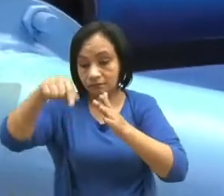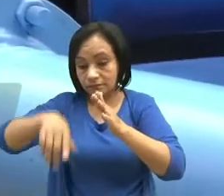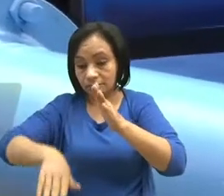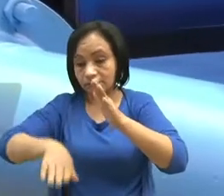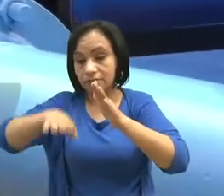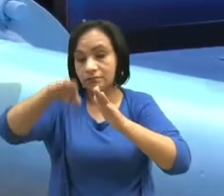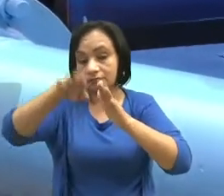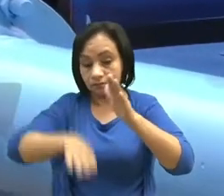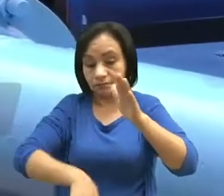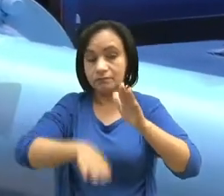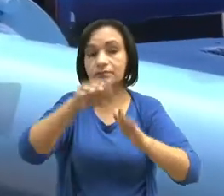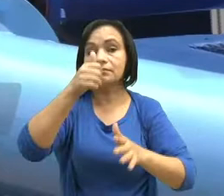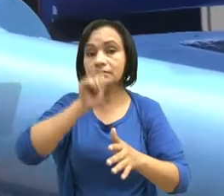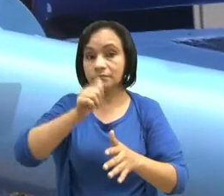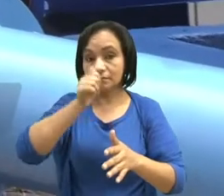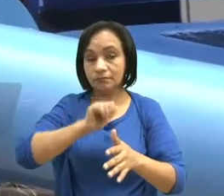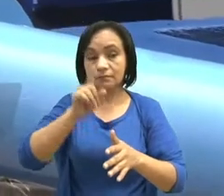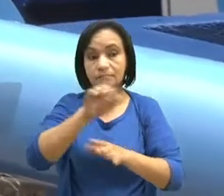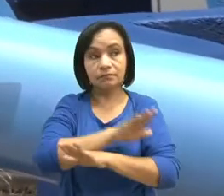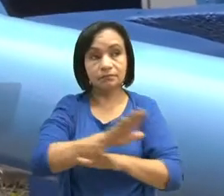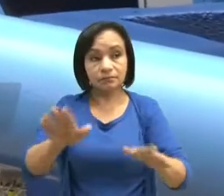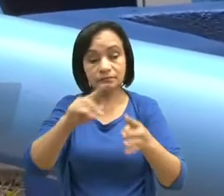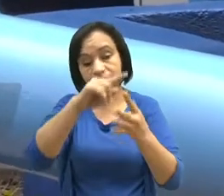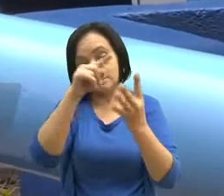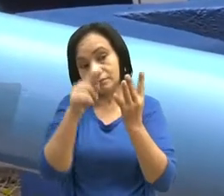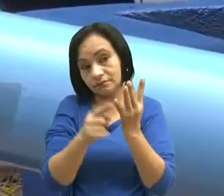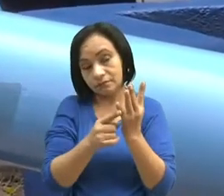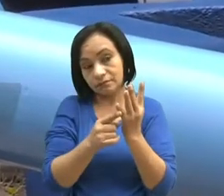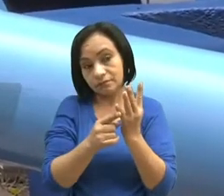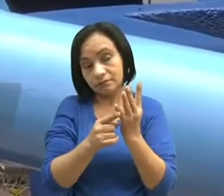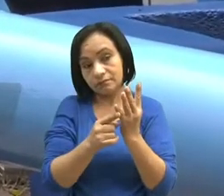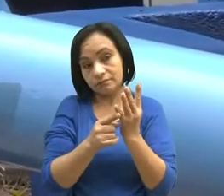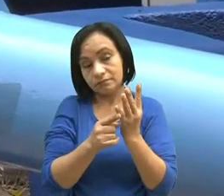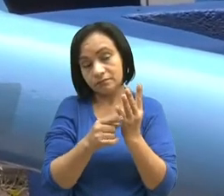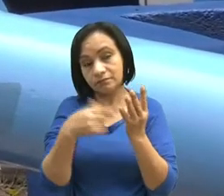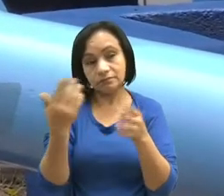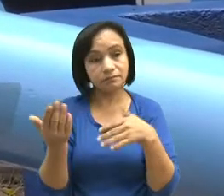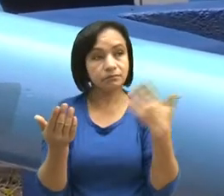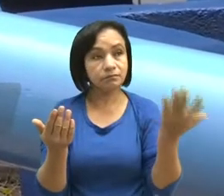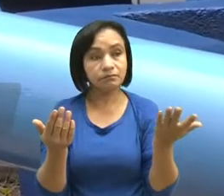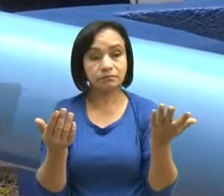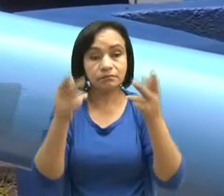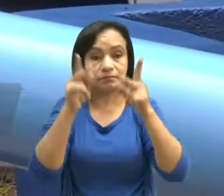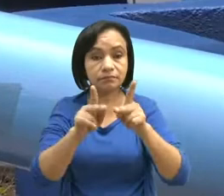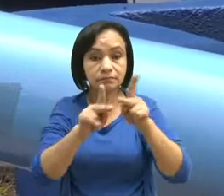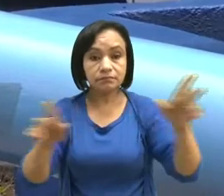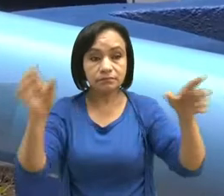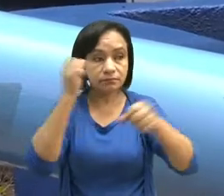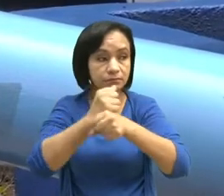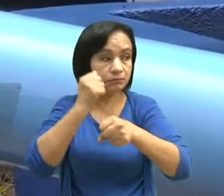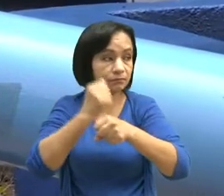Entonces, y de forma general, una última línea, así de forma general, es un plan de trabajo que